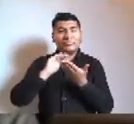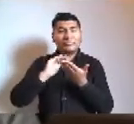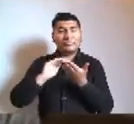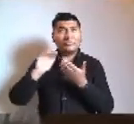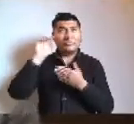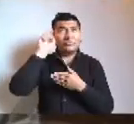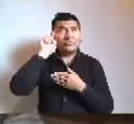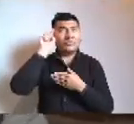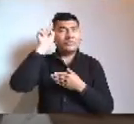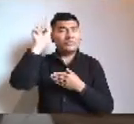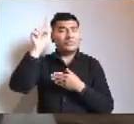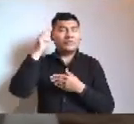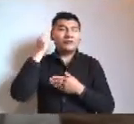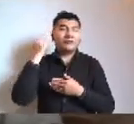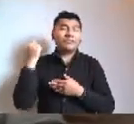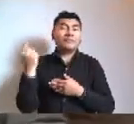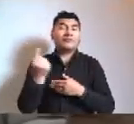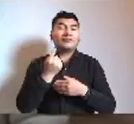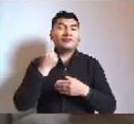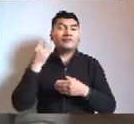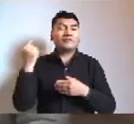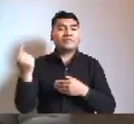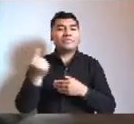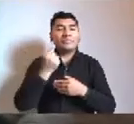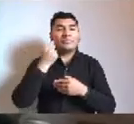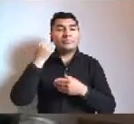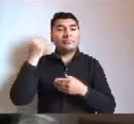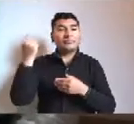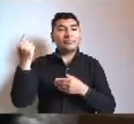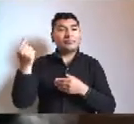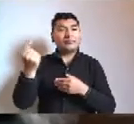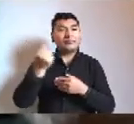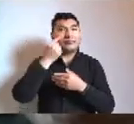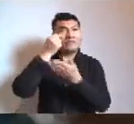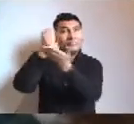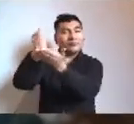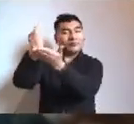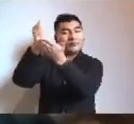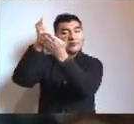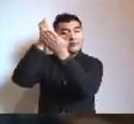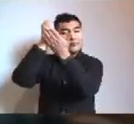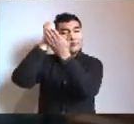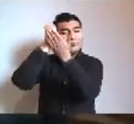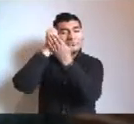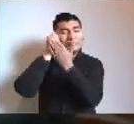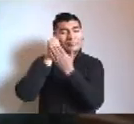piedad. Tú que siempre nos